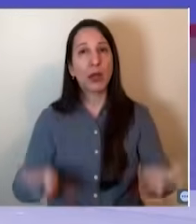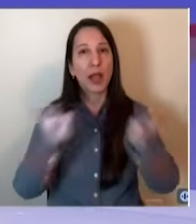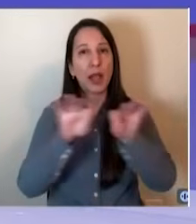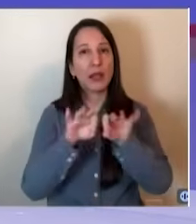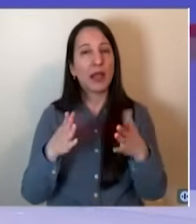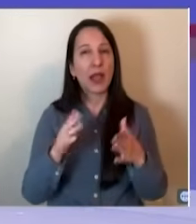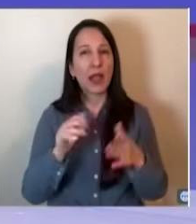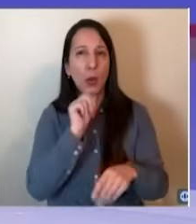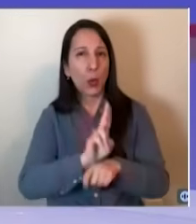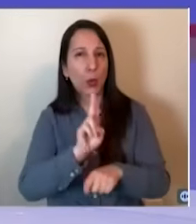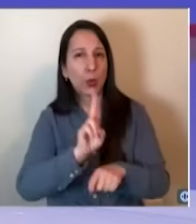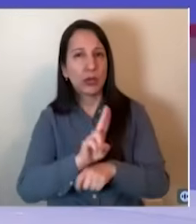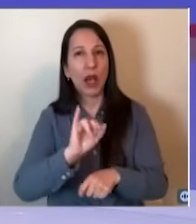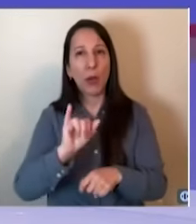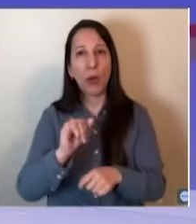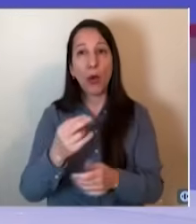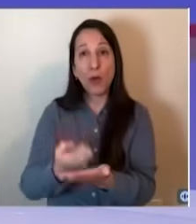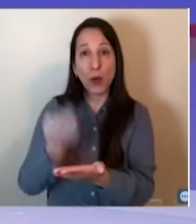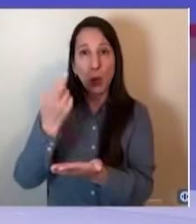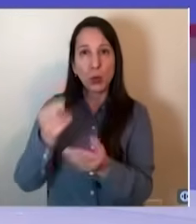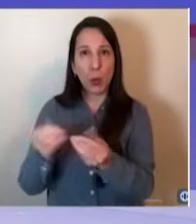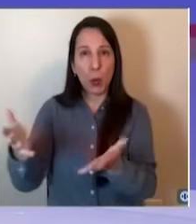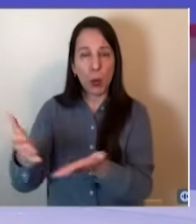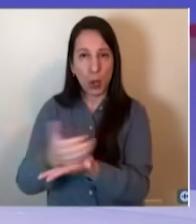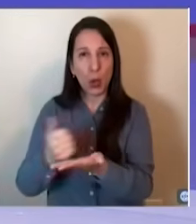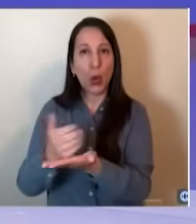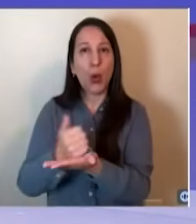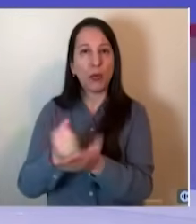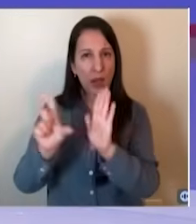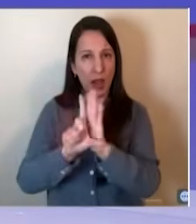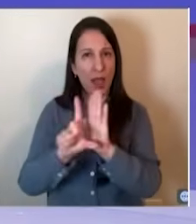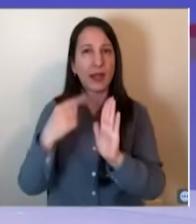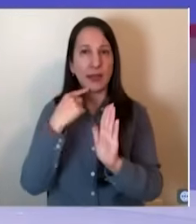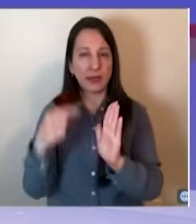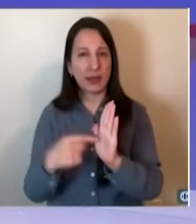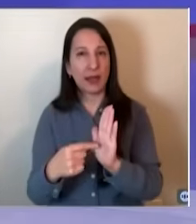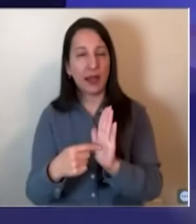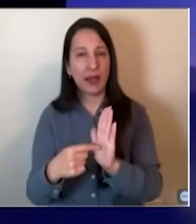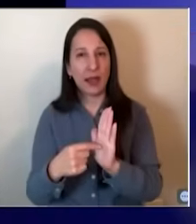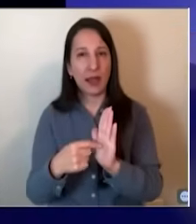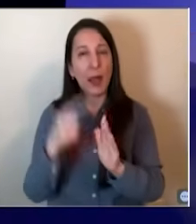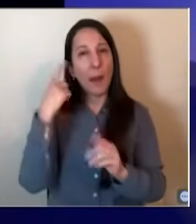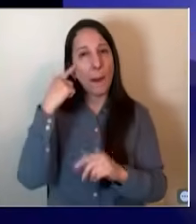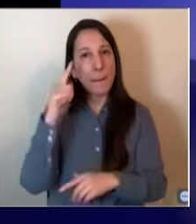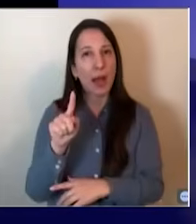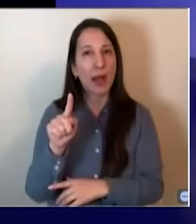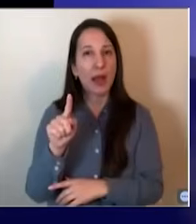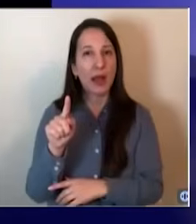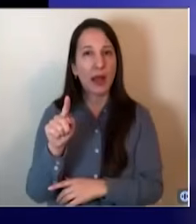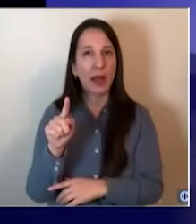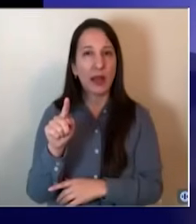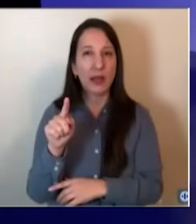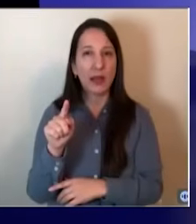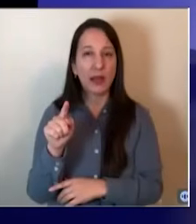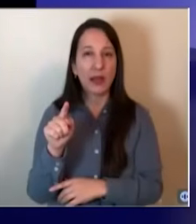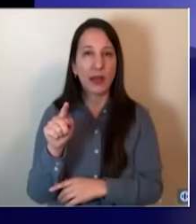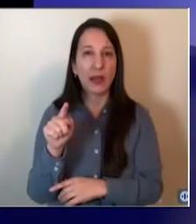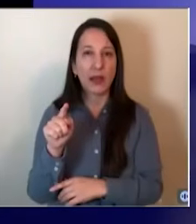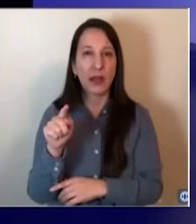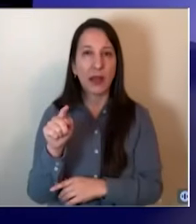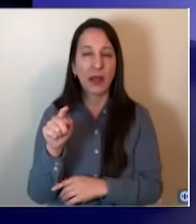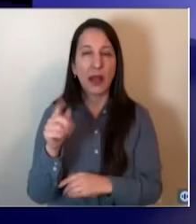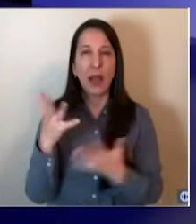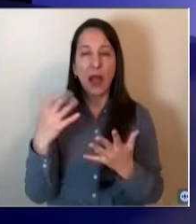utilicen recursos públicos, a como está la ley hoy, como estaría, para cargar la mano a favor de